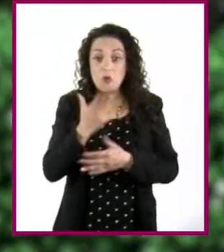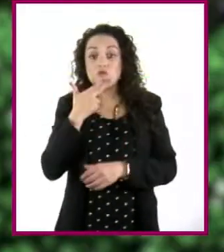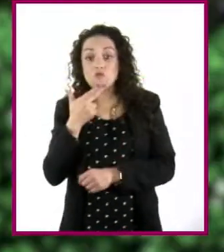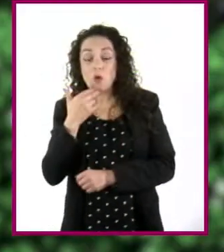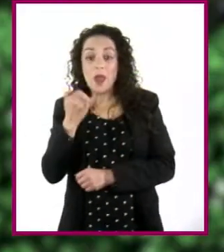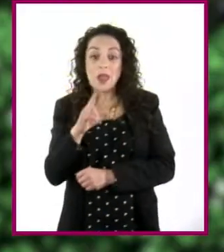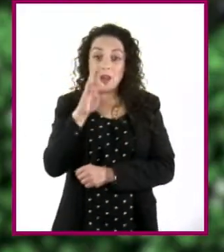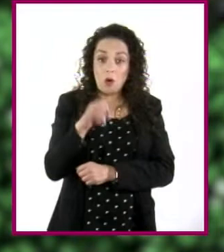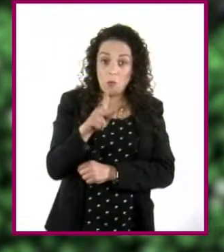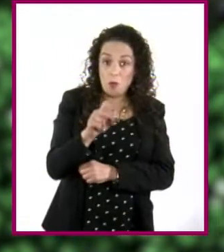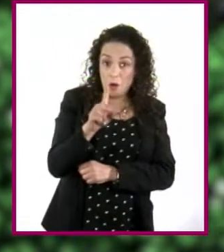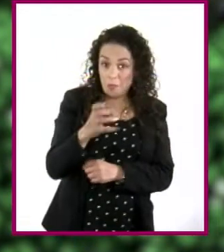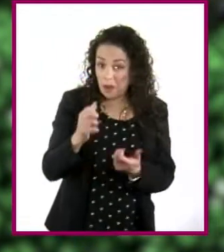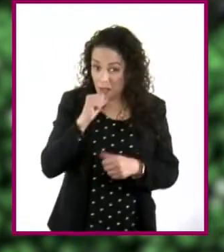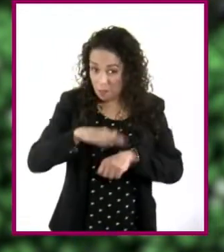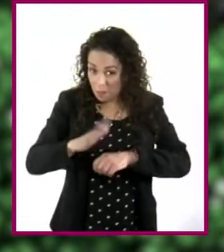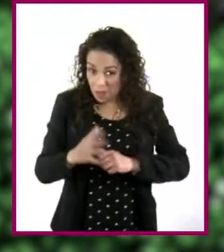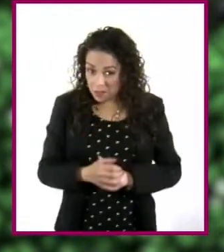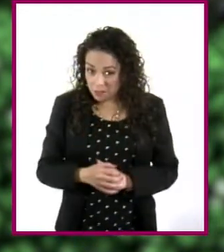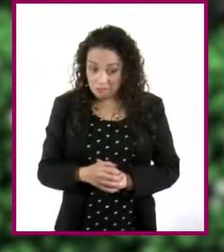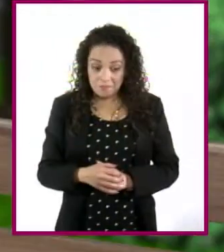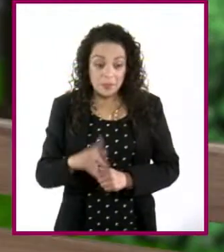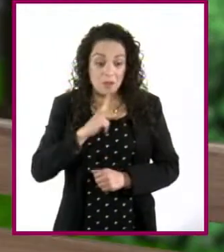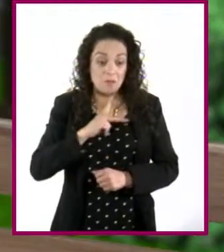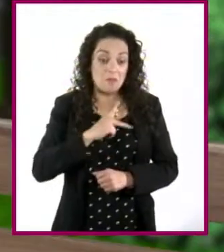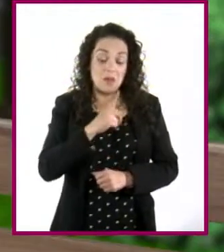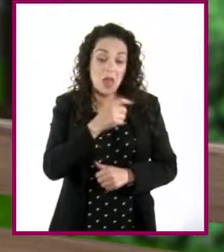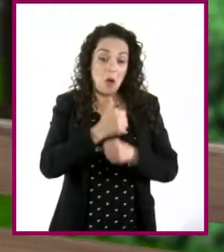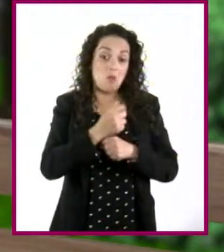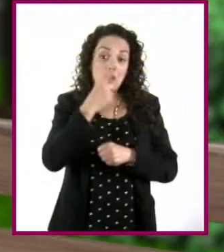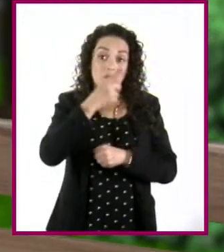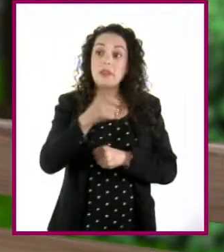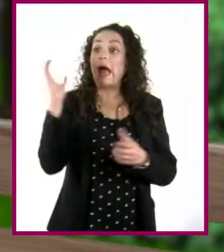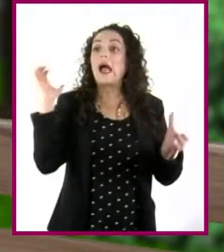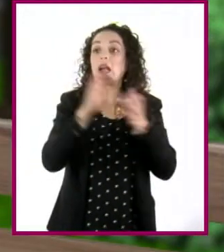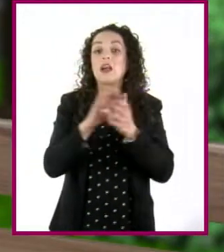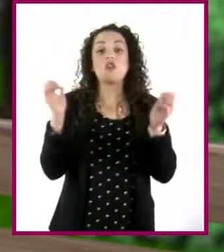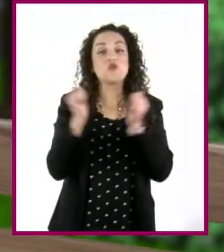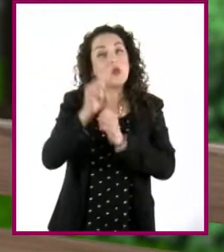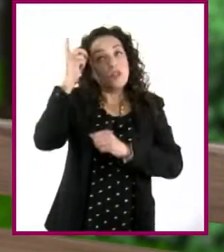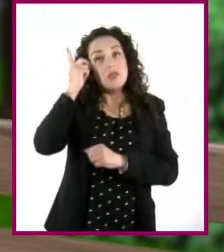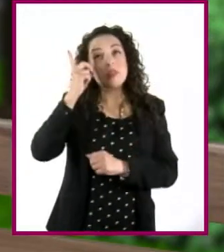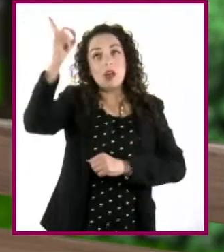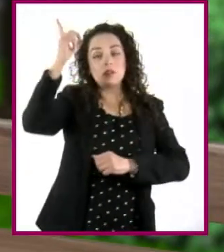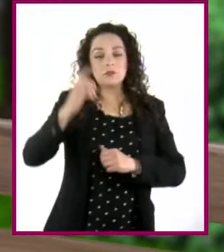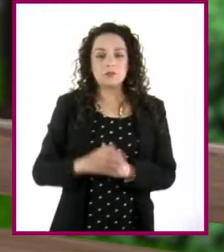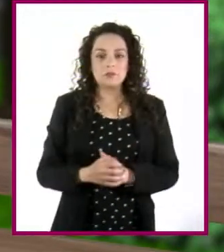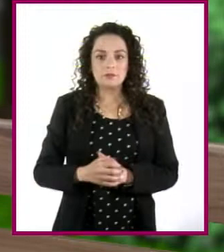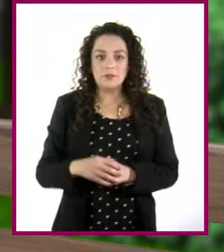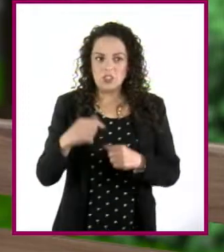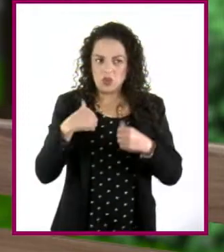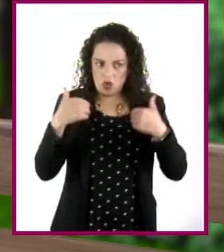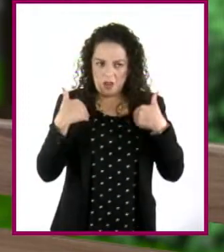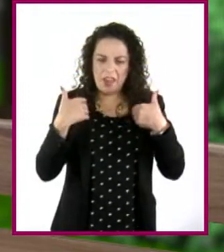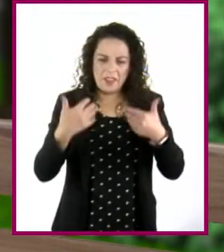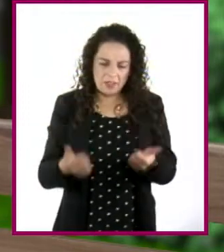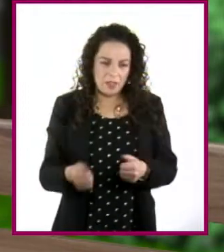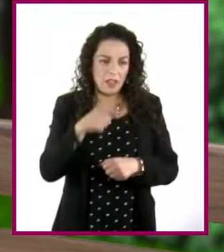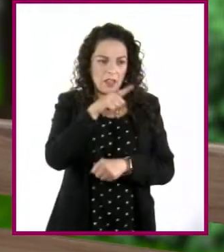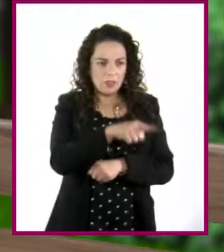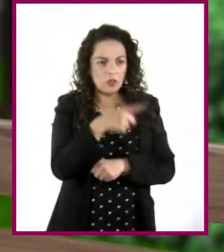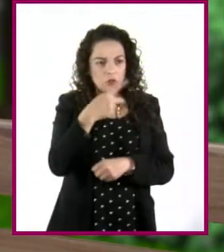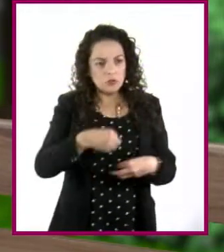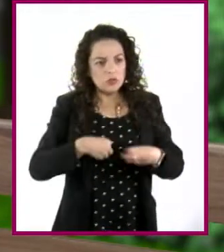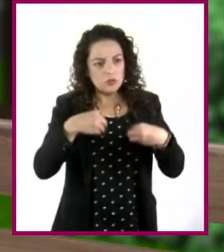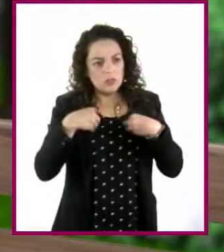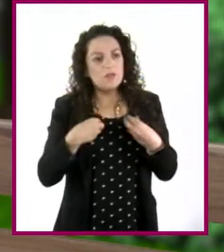que no se casan, o bueno, mi abuela dice que se casan con Dios. Yo entiendo que justo todo lo que hacen o dejan de hacer tiene que ver con tener una vida